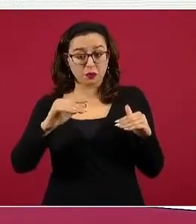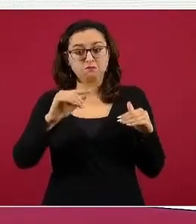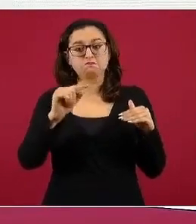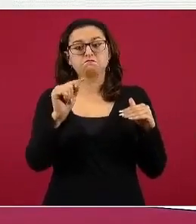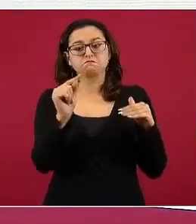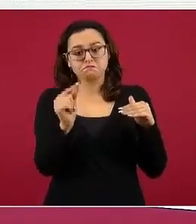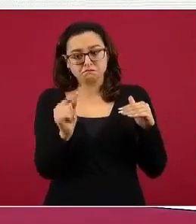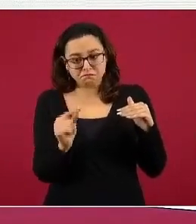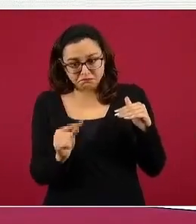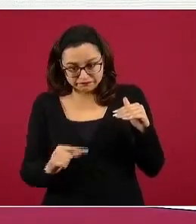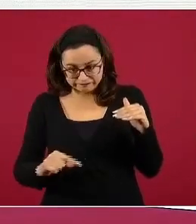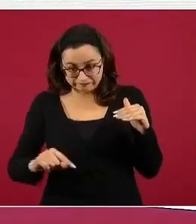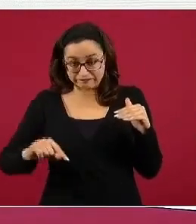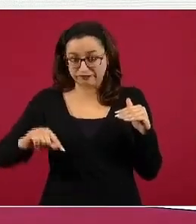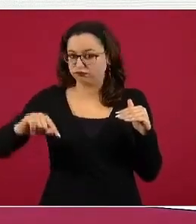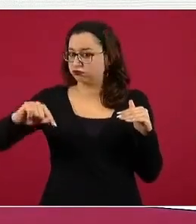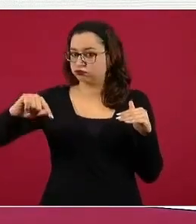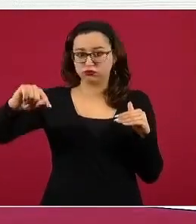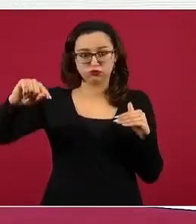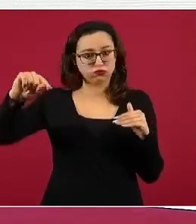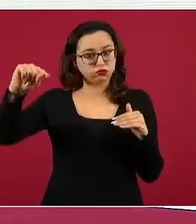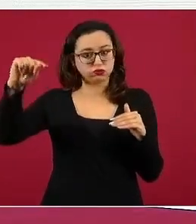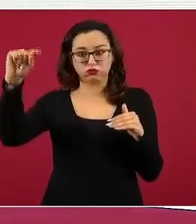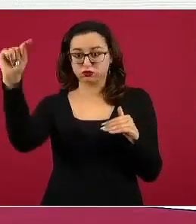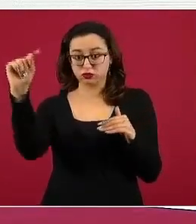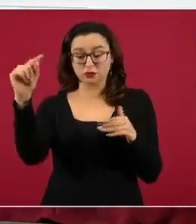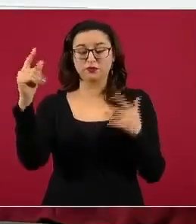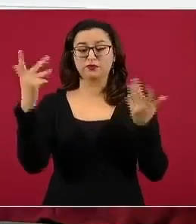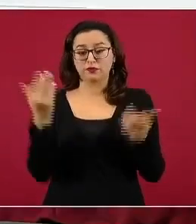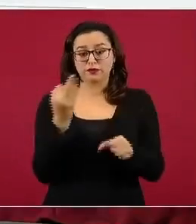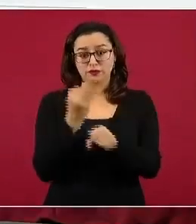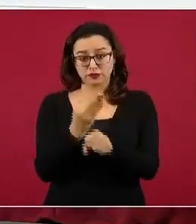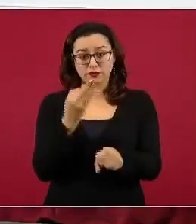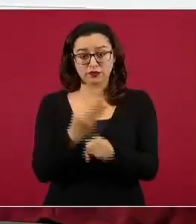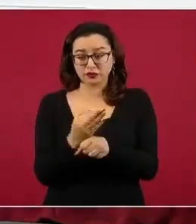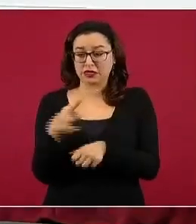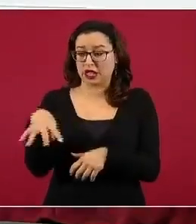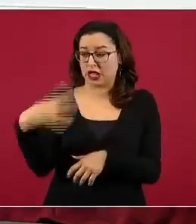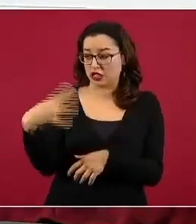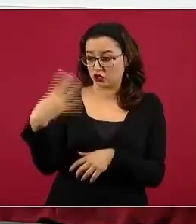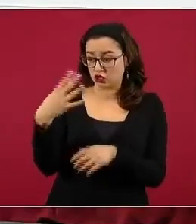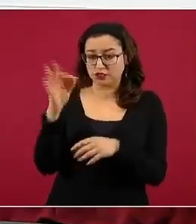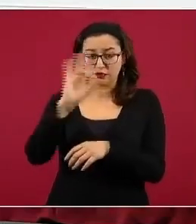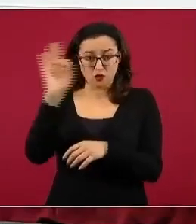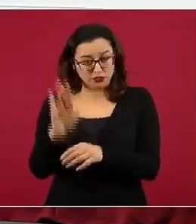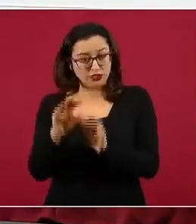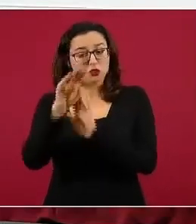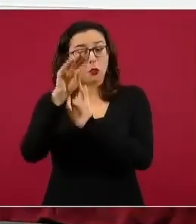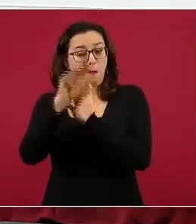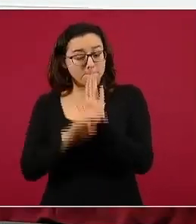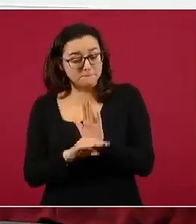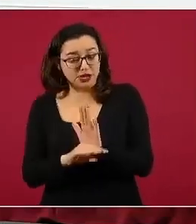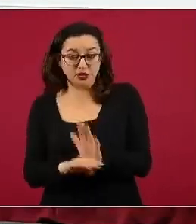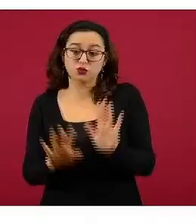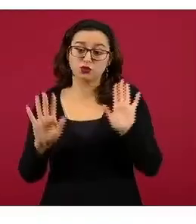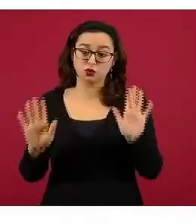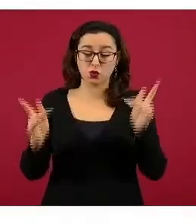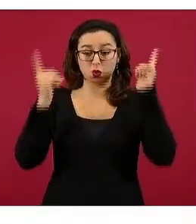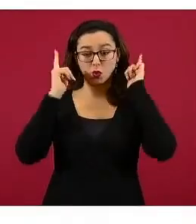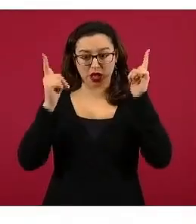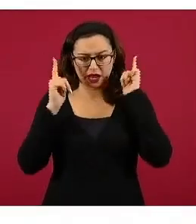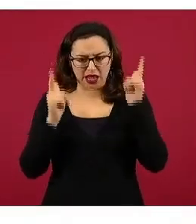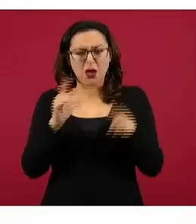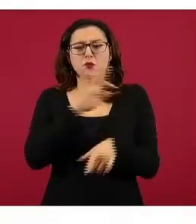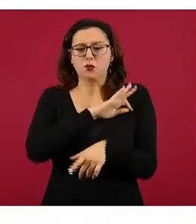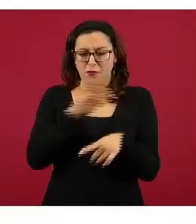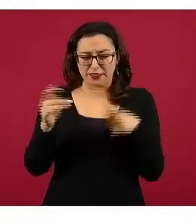semana 37 ha tenido un ascenso, está abriendo con un 14%, es un buen descenso, creemos que esto se puede mantener, se